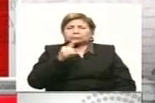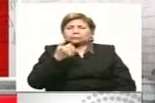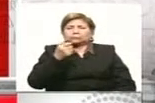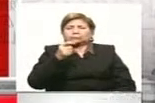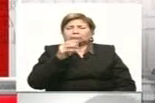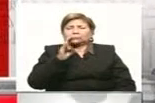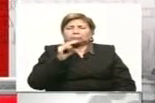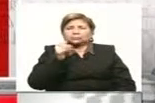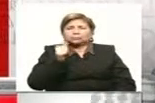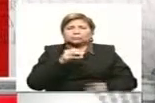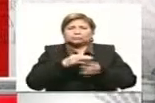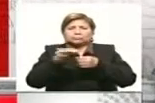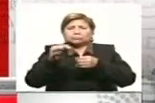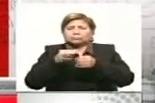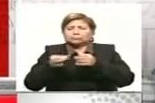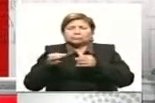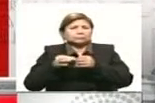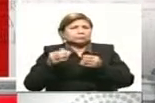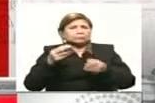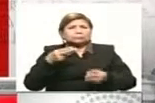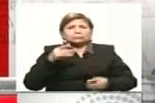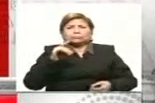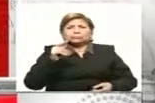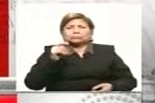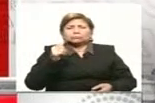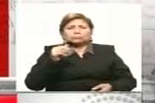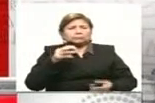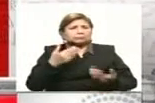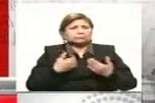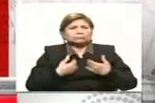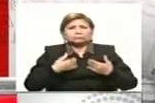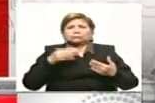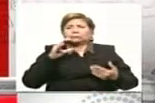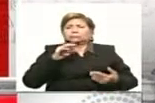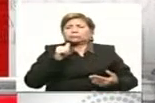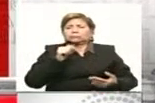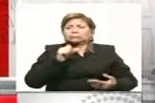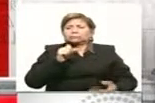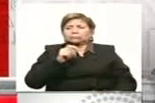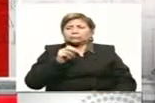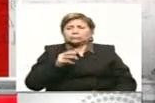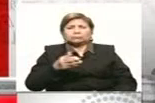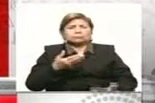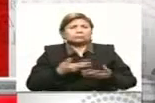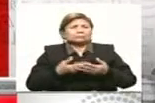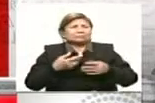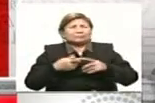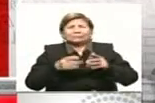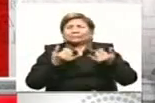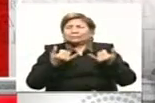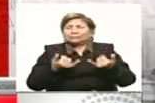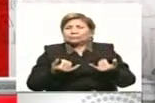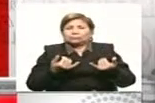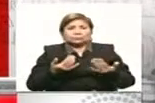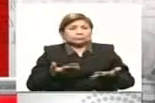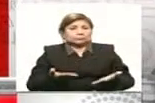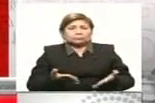en la provincia de Huaytará, en la provincia de Castrovirreyna. Y bueno, actualmente hay